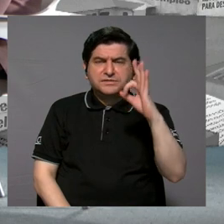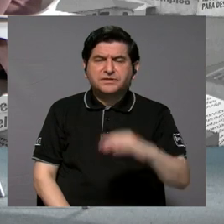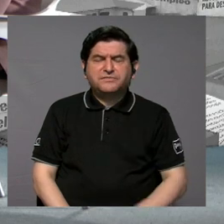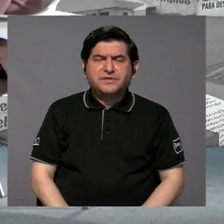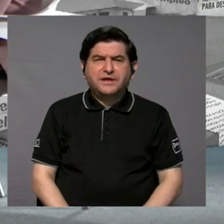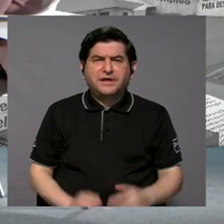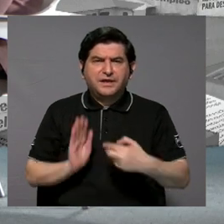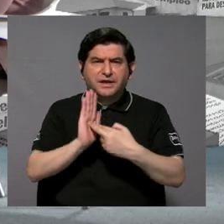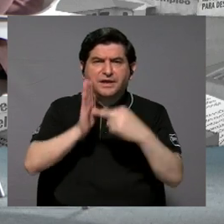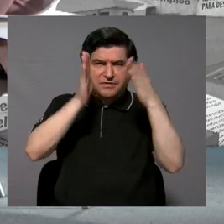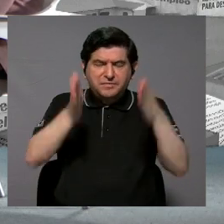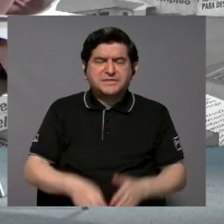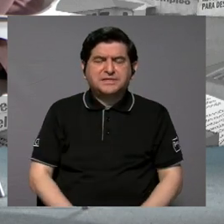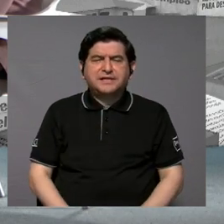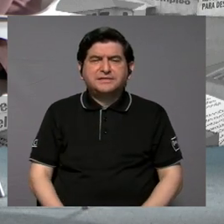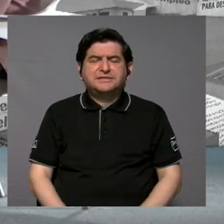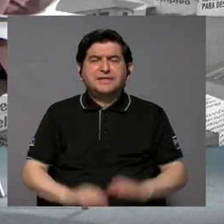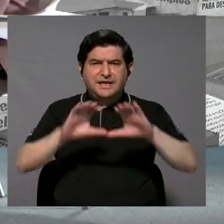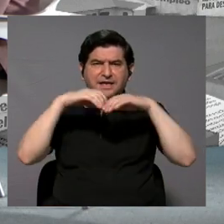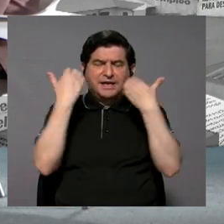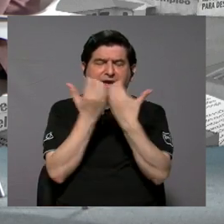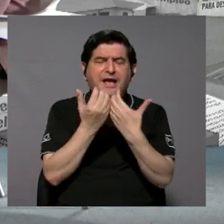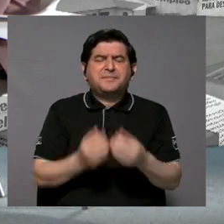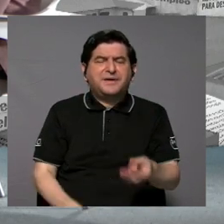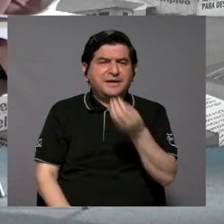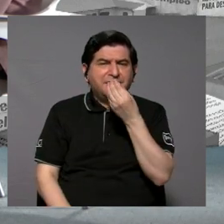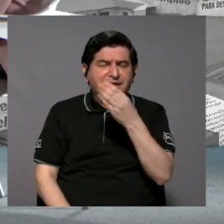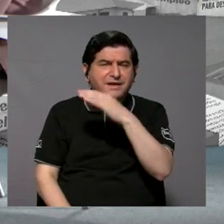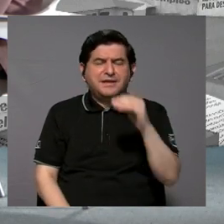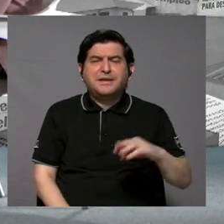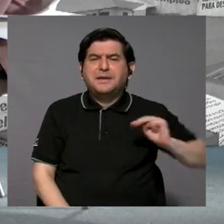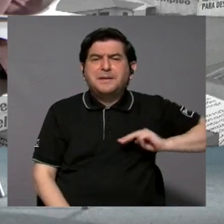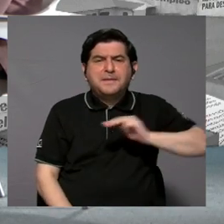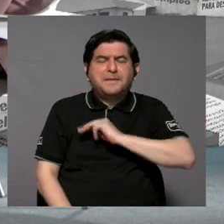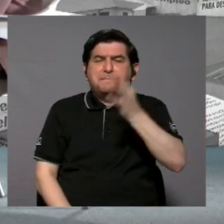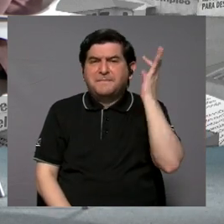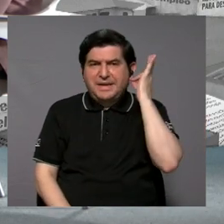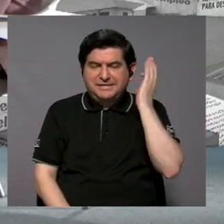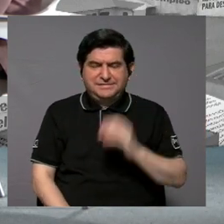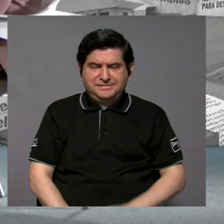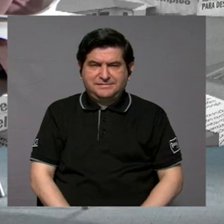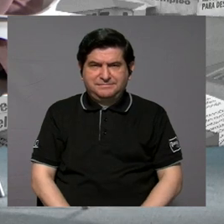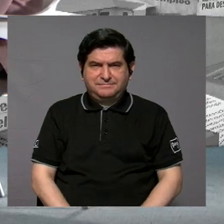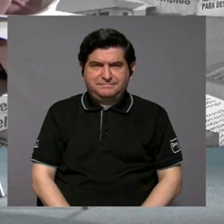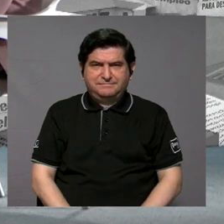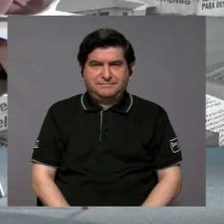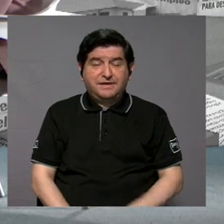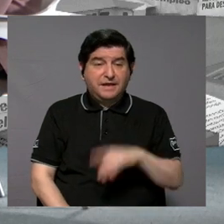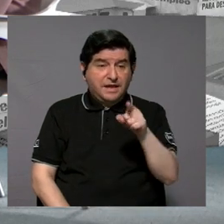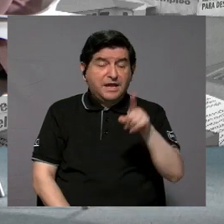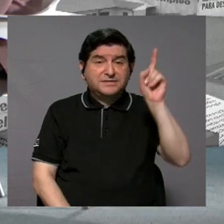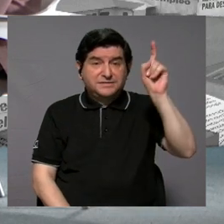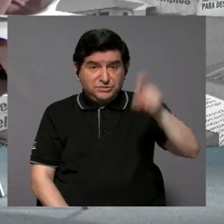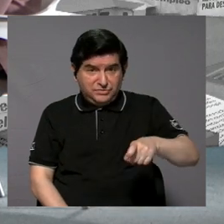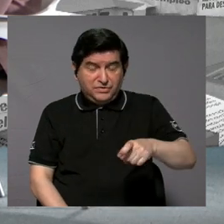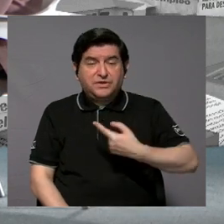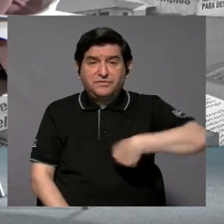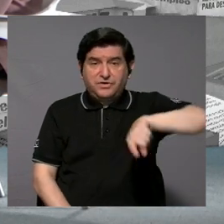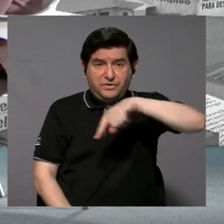de la Industria Alimentaria, don Mario Montero, y la ministra. Nos han dicho claramente que esto lo tenemos